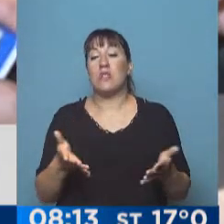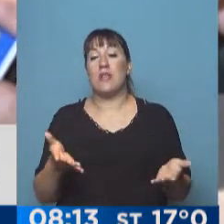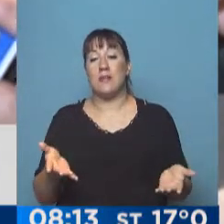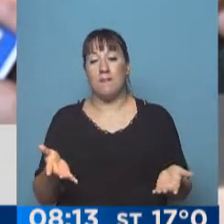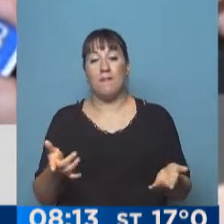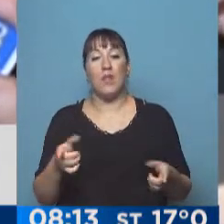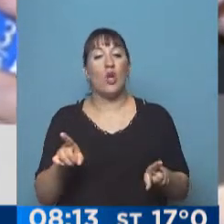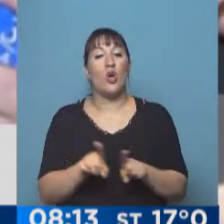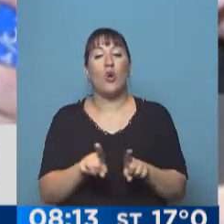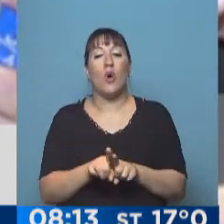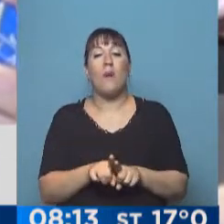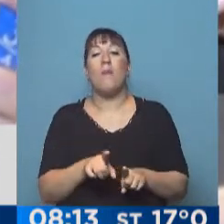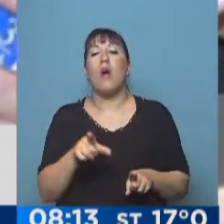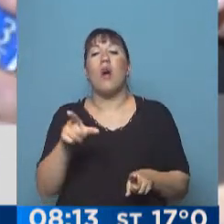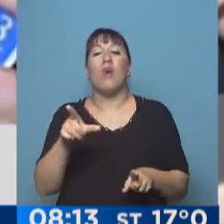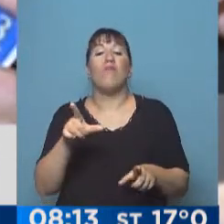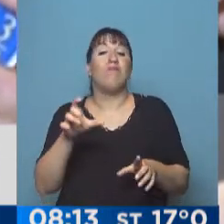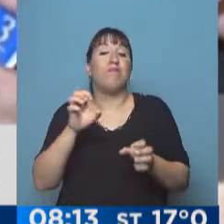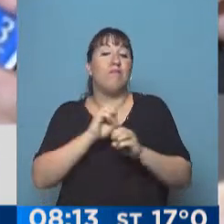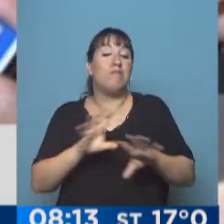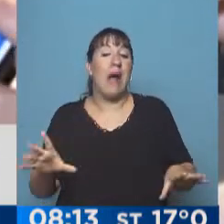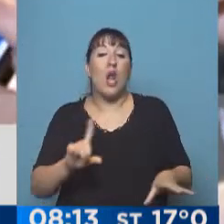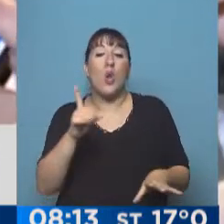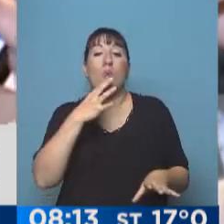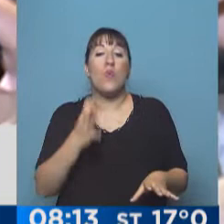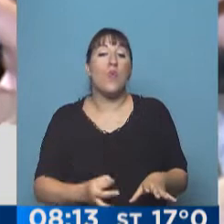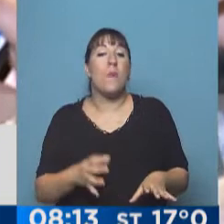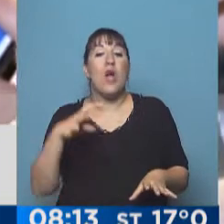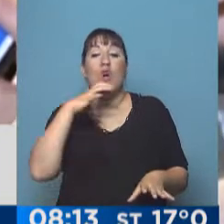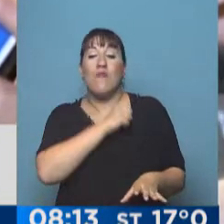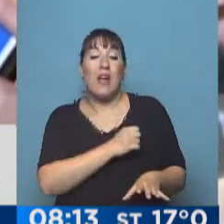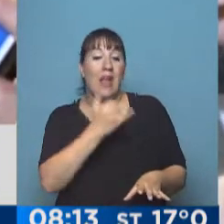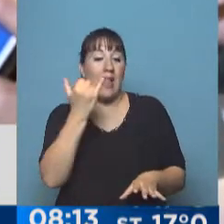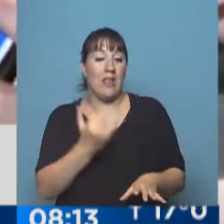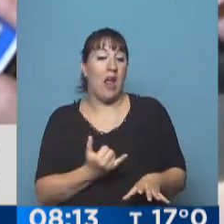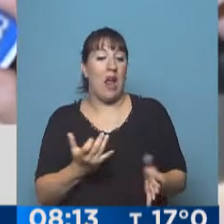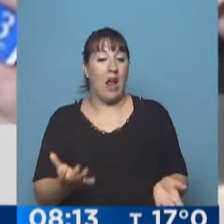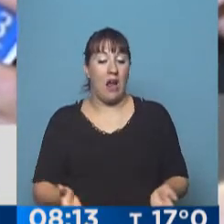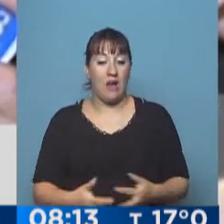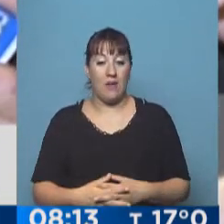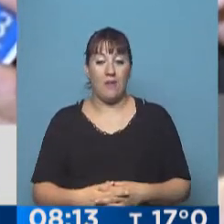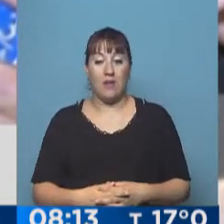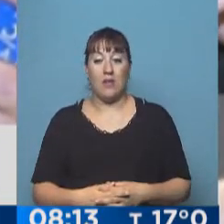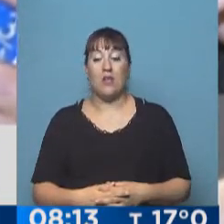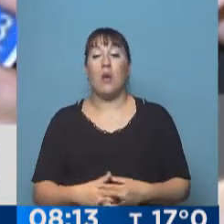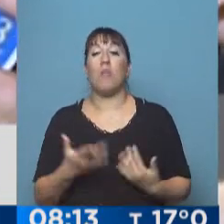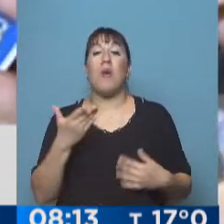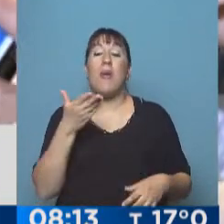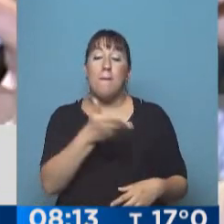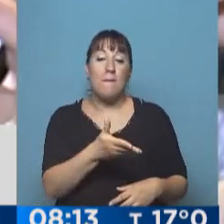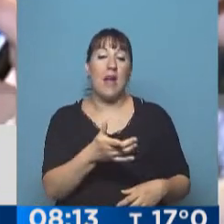romper con esa confidencialidad que hace que cualquiera que se sienta con interés legítimo pueda solicitarlo lo puede solicitar